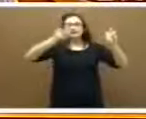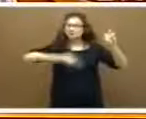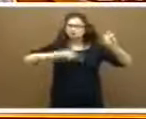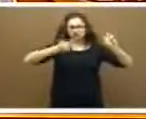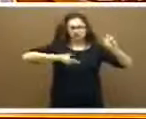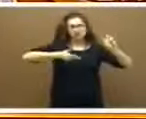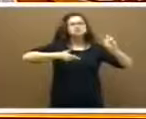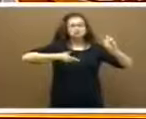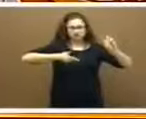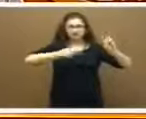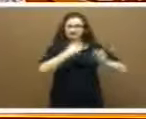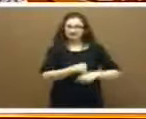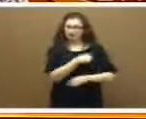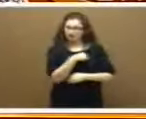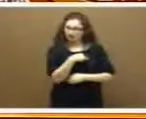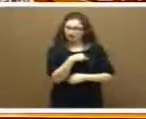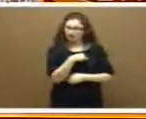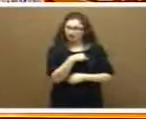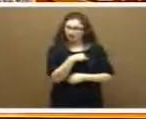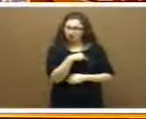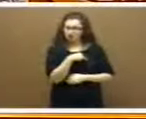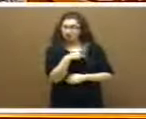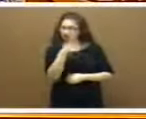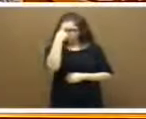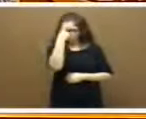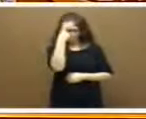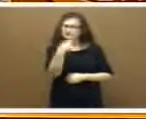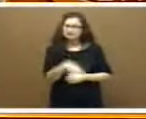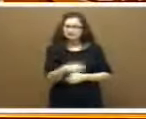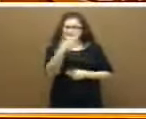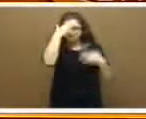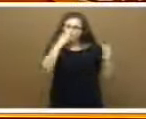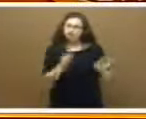trascendente como es la sanidad. Y conscientes como somos en mi